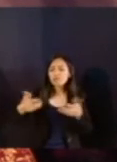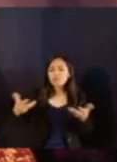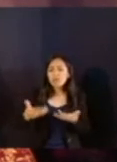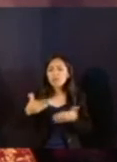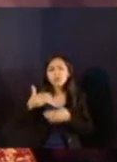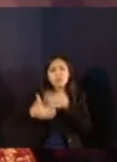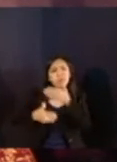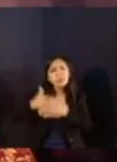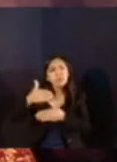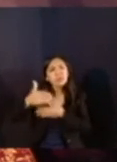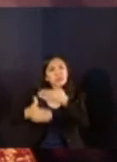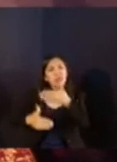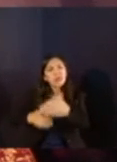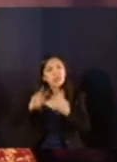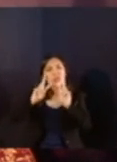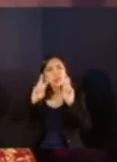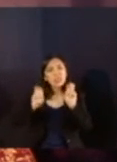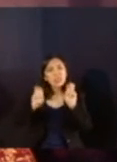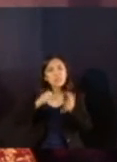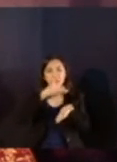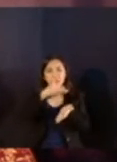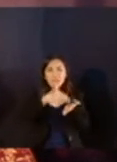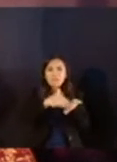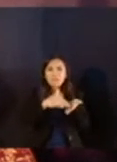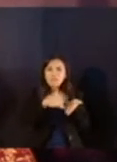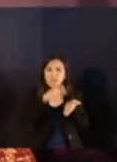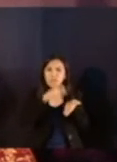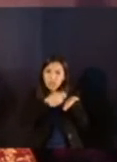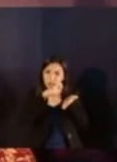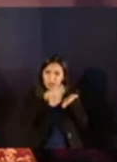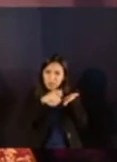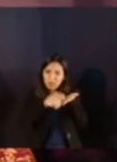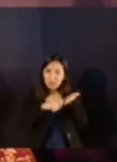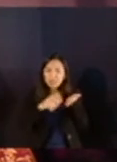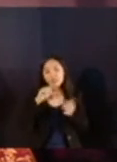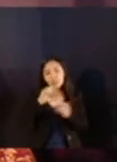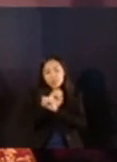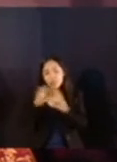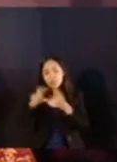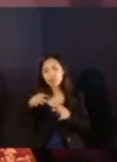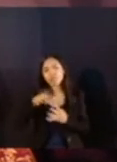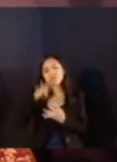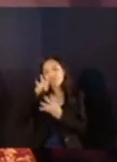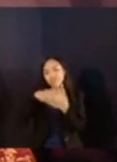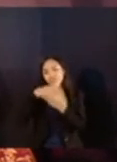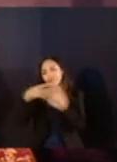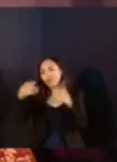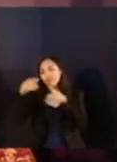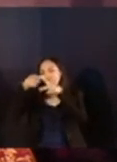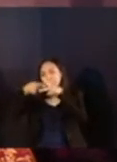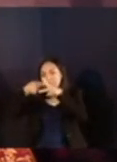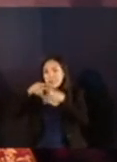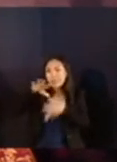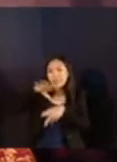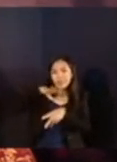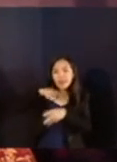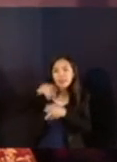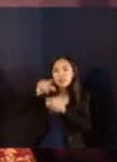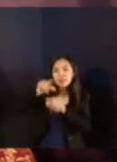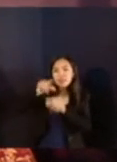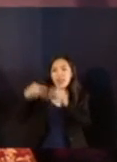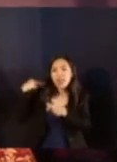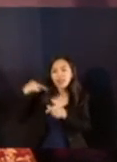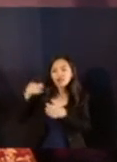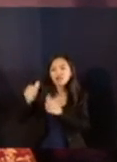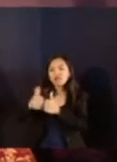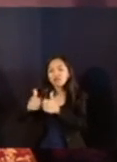que todavía hay estadísticas como la que usted señala del estado de Veracruz, pero en